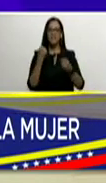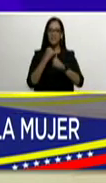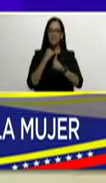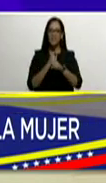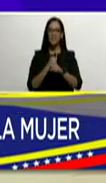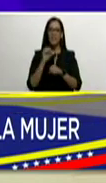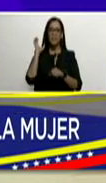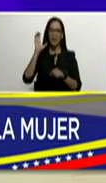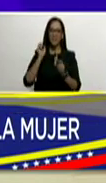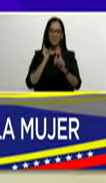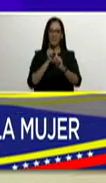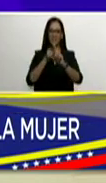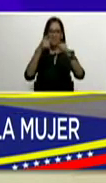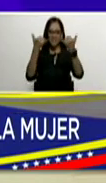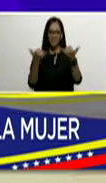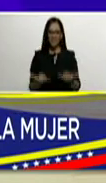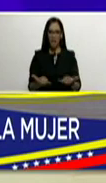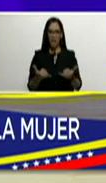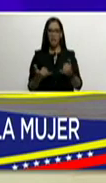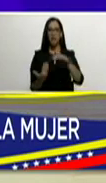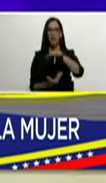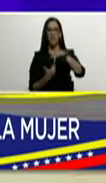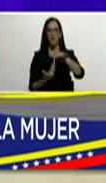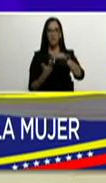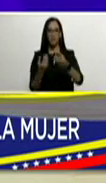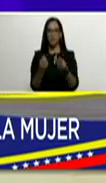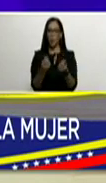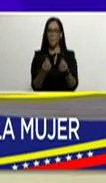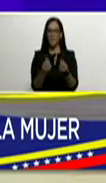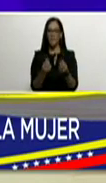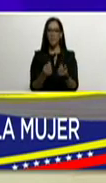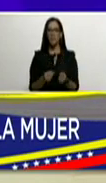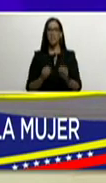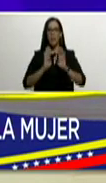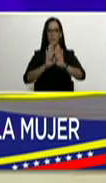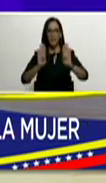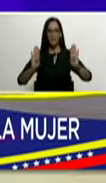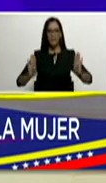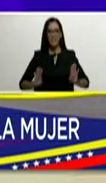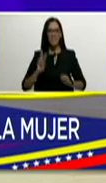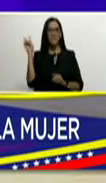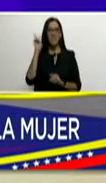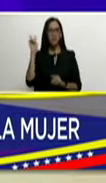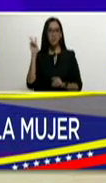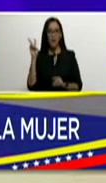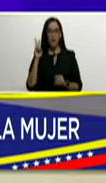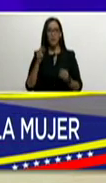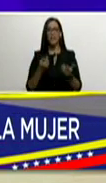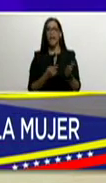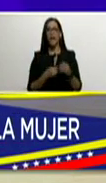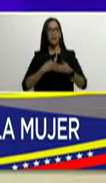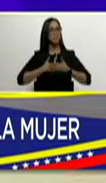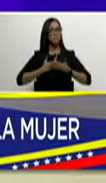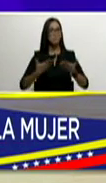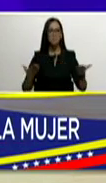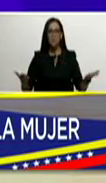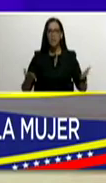desde este momento, la plataforma comercial Vitrina Venezuela, para que hagan la oferta de sus